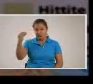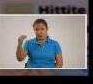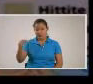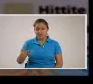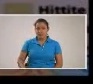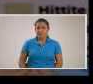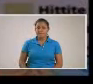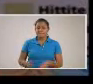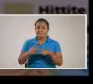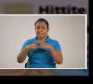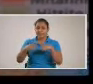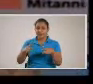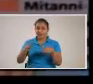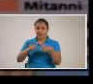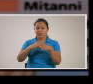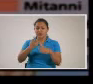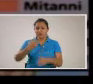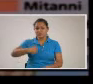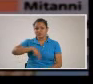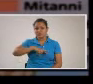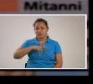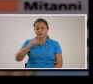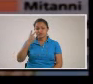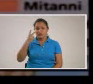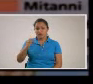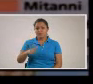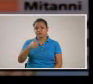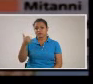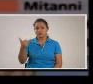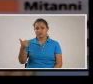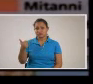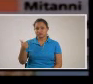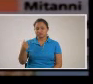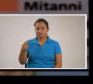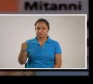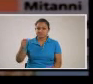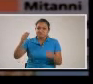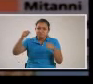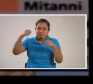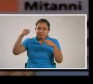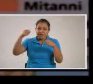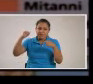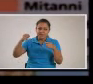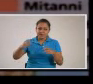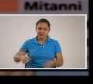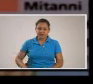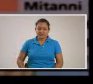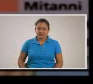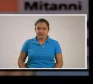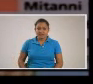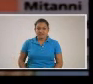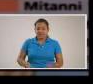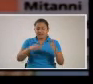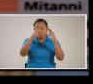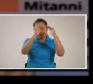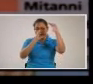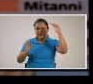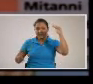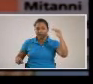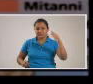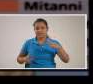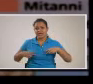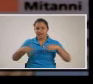Pero cuando nosotros vemos incluso en otros mapas, hay un atlas bíblico que nos